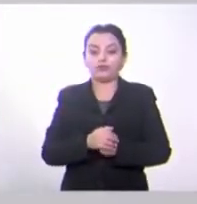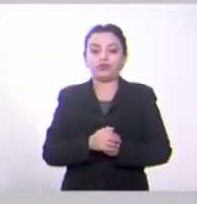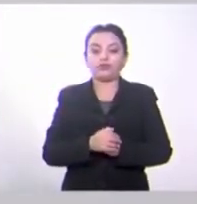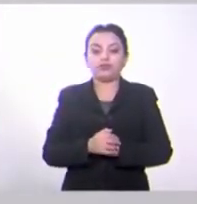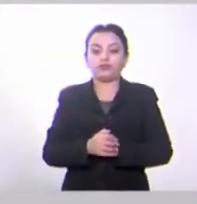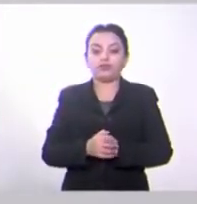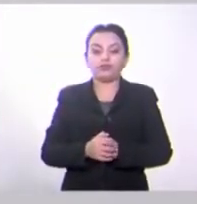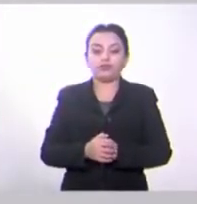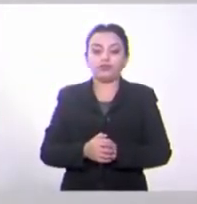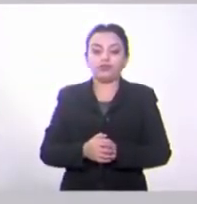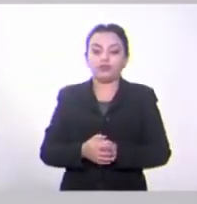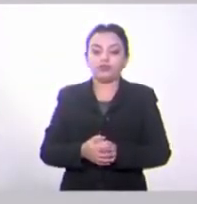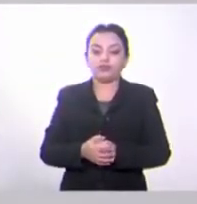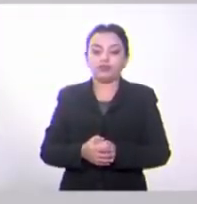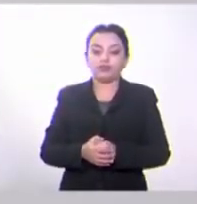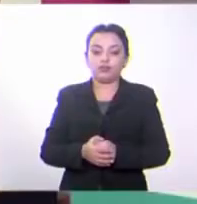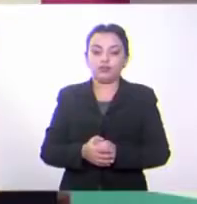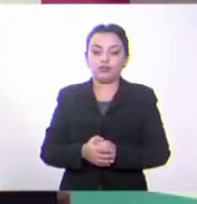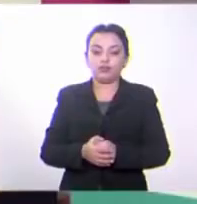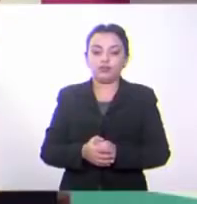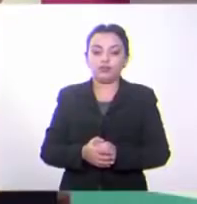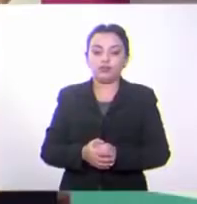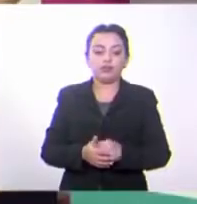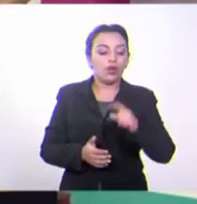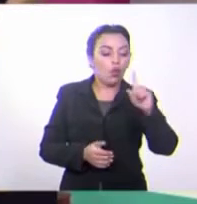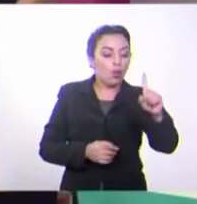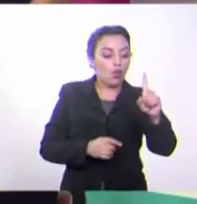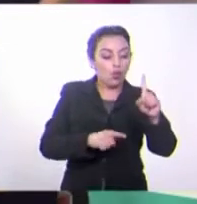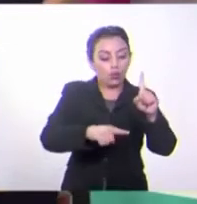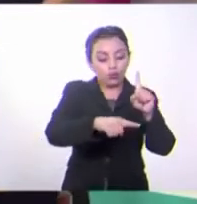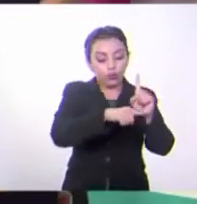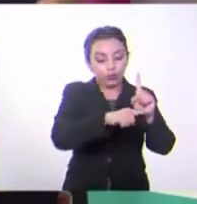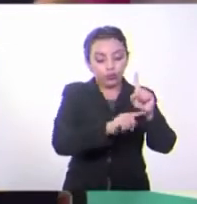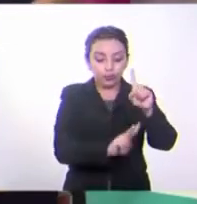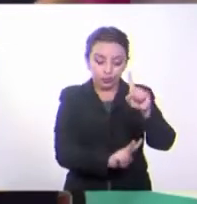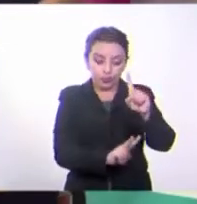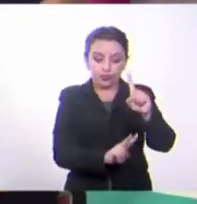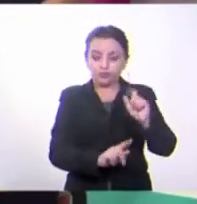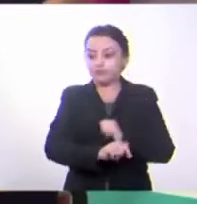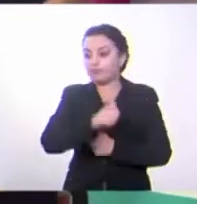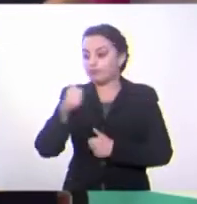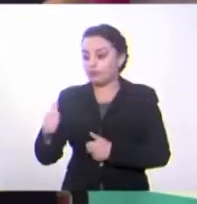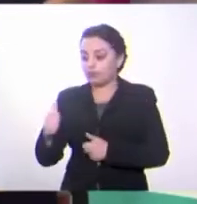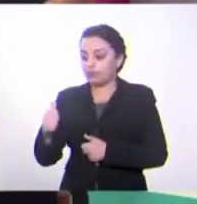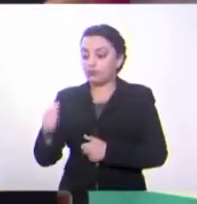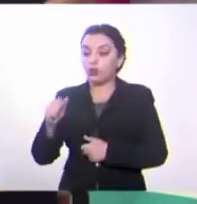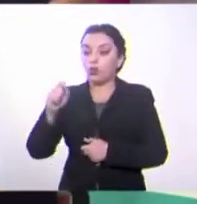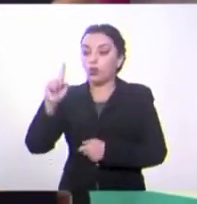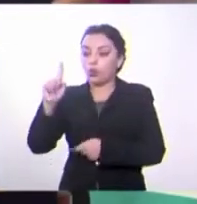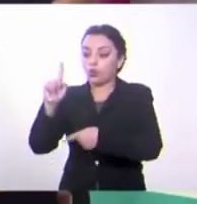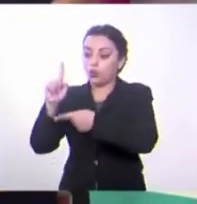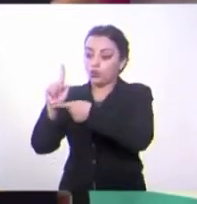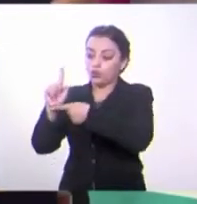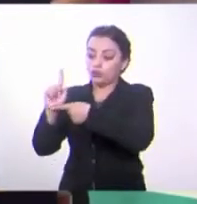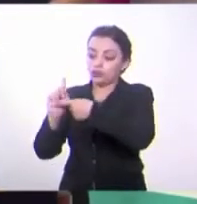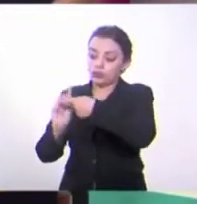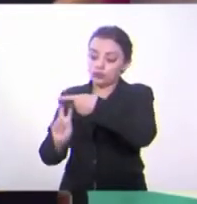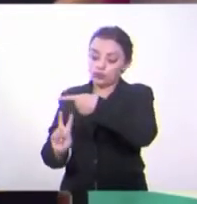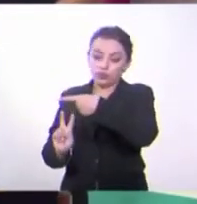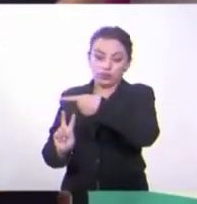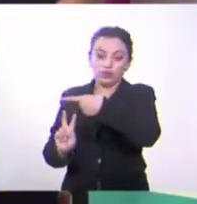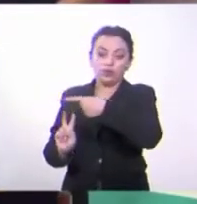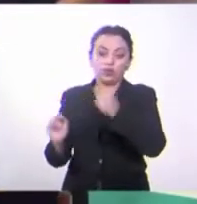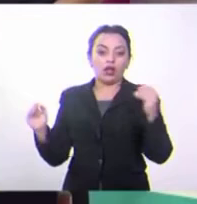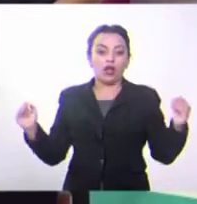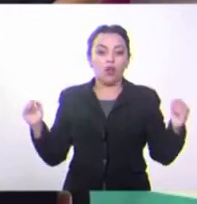nos Nos dio comprobamos que en efecto la proporcionalidad entre los lados es 1/2. 1/2. Solo nos queda el